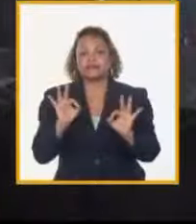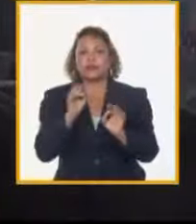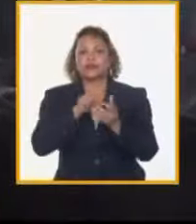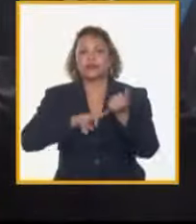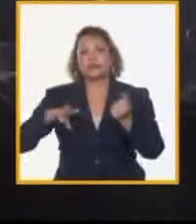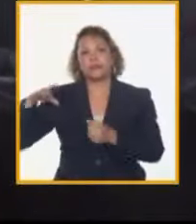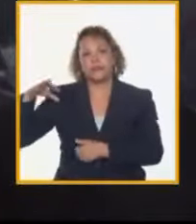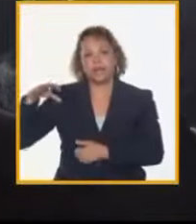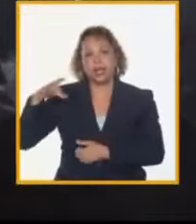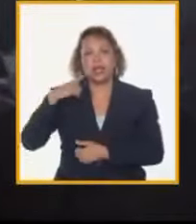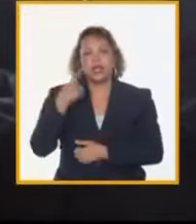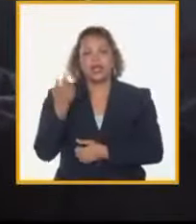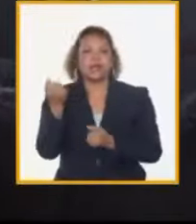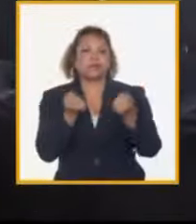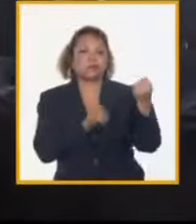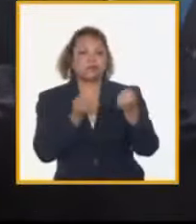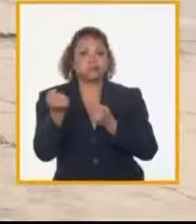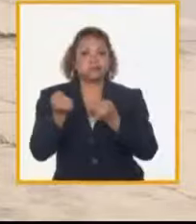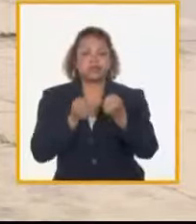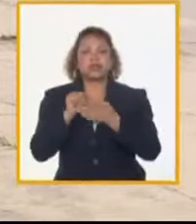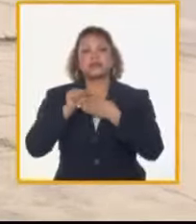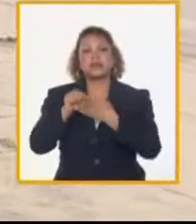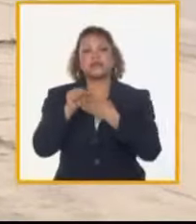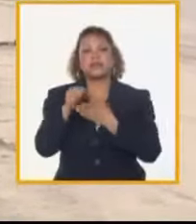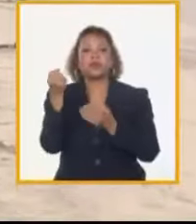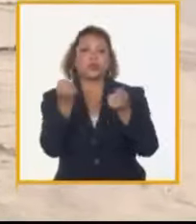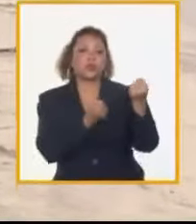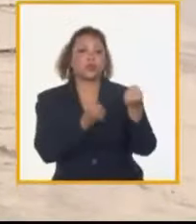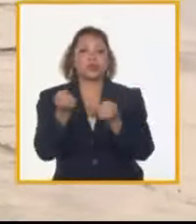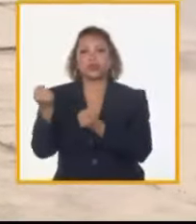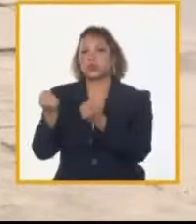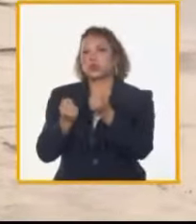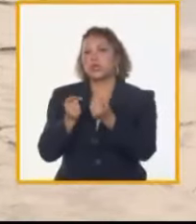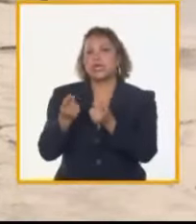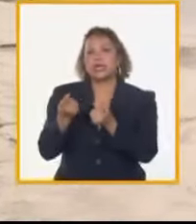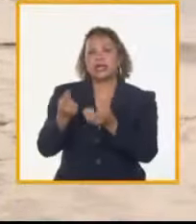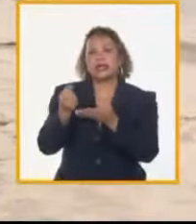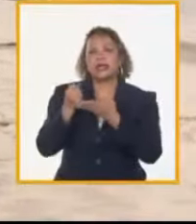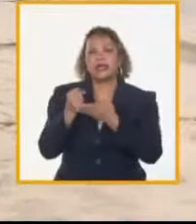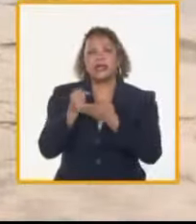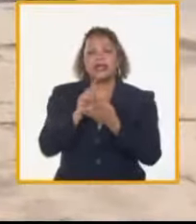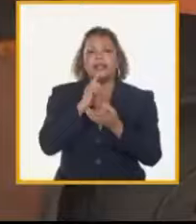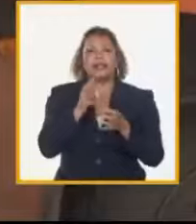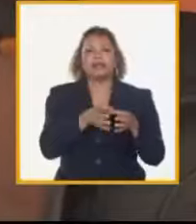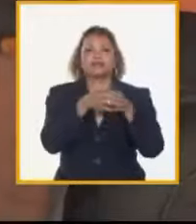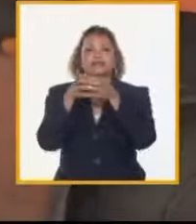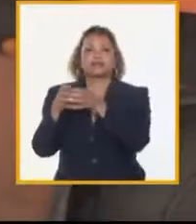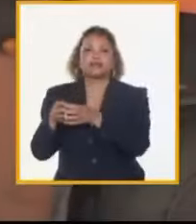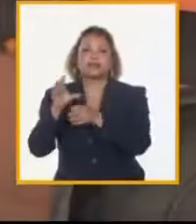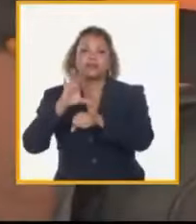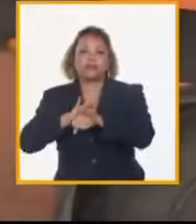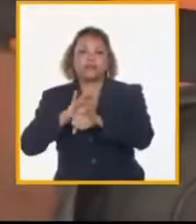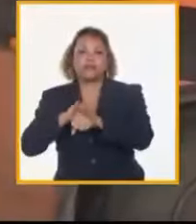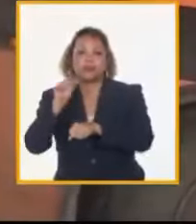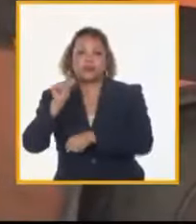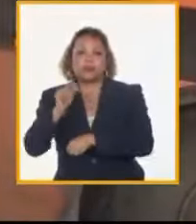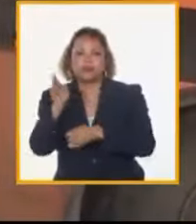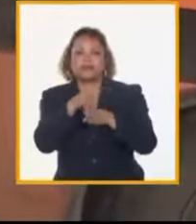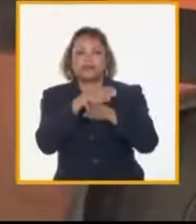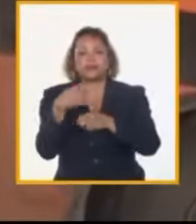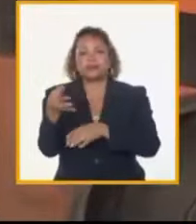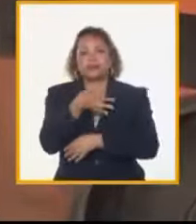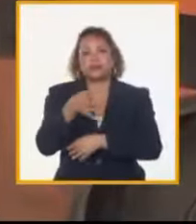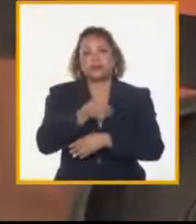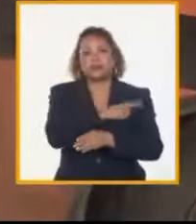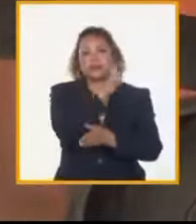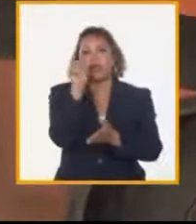Río, el Medibus es un servicio de transporte que garantiza el traslado de enfermos desde los diferentes municipios hasta la